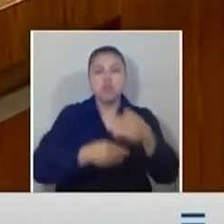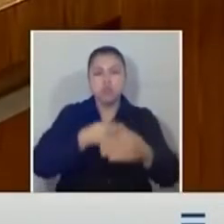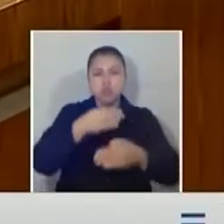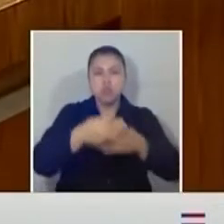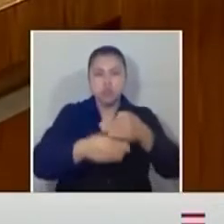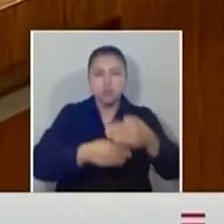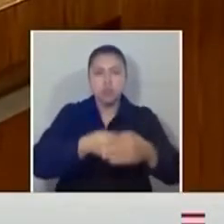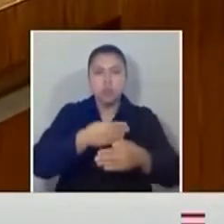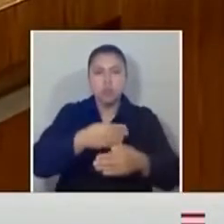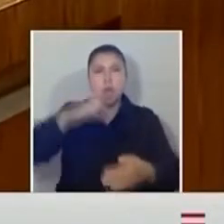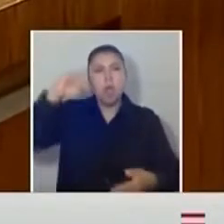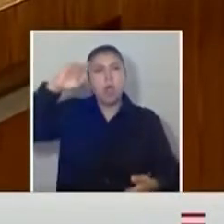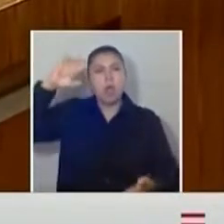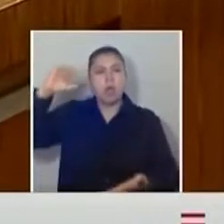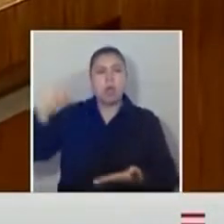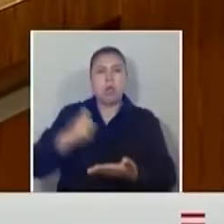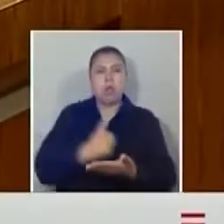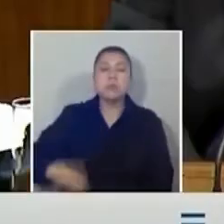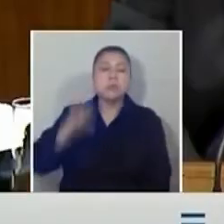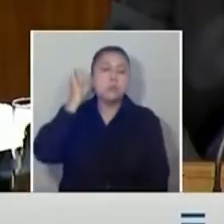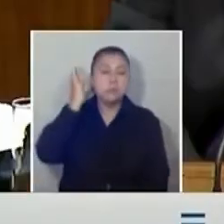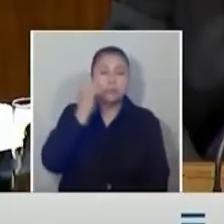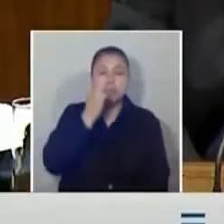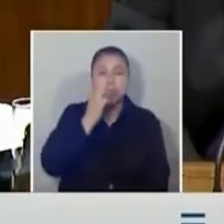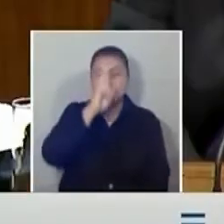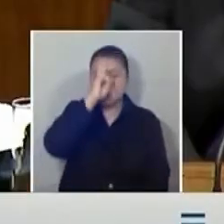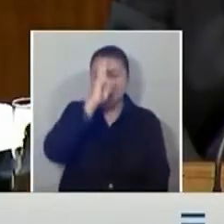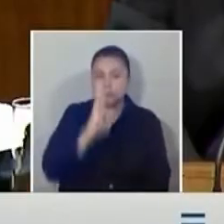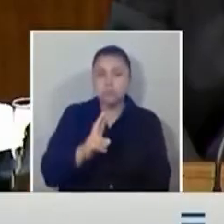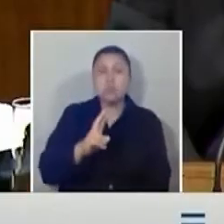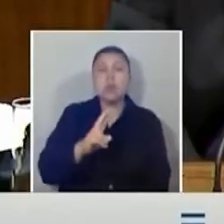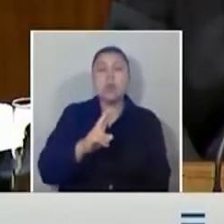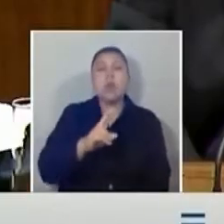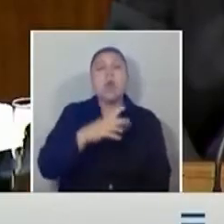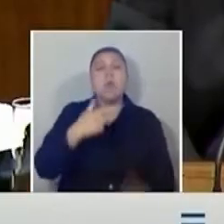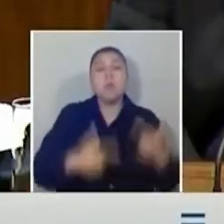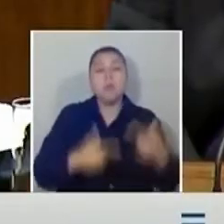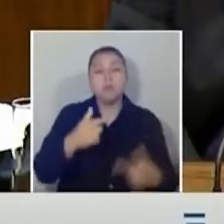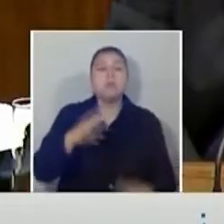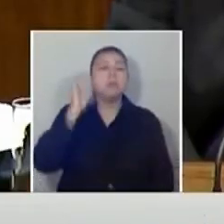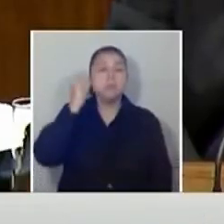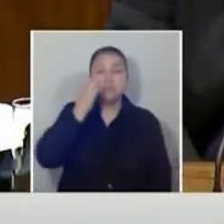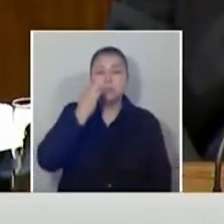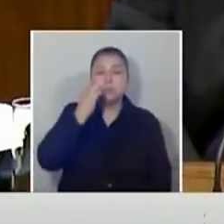tanto, este tipo de situaciones son extremadamente